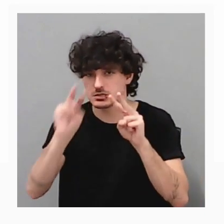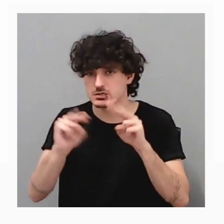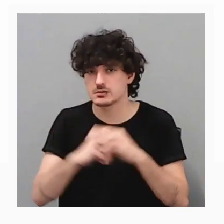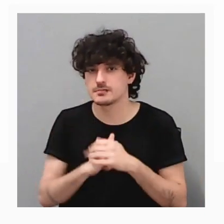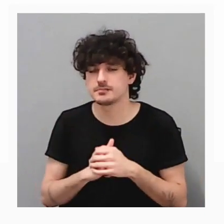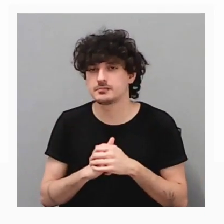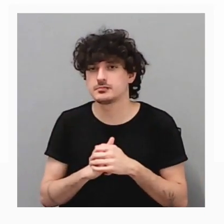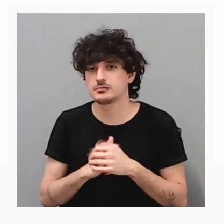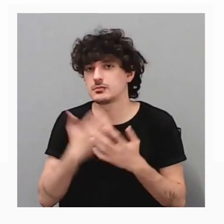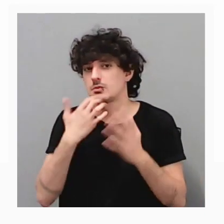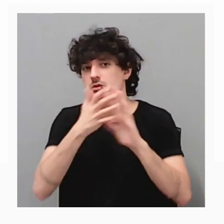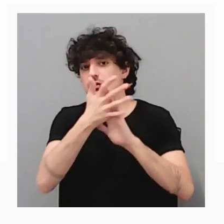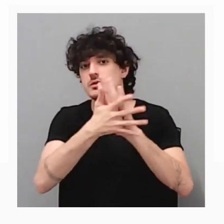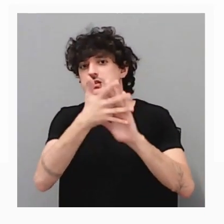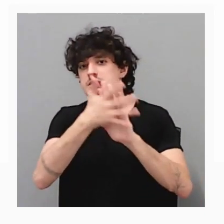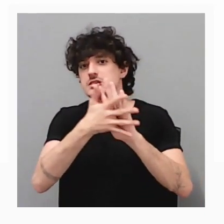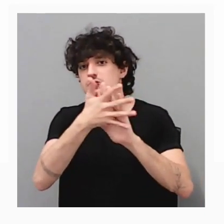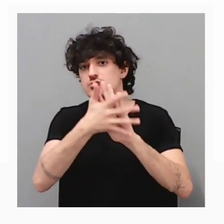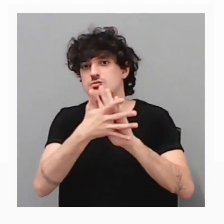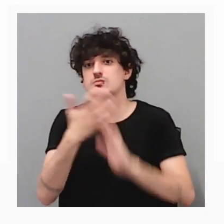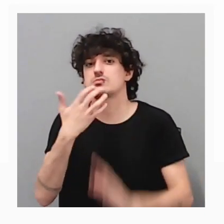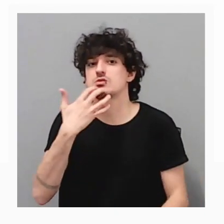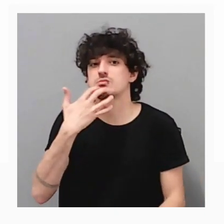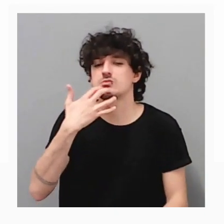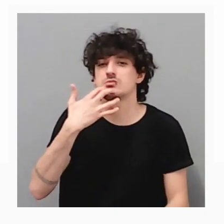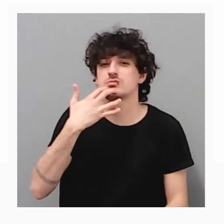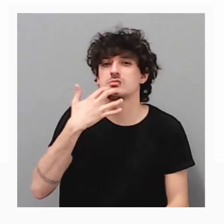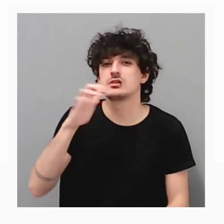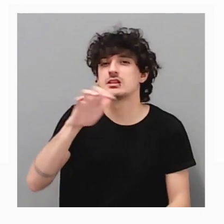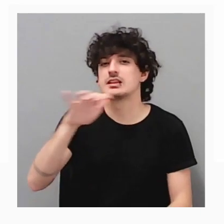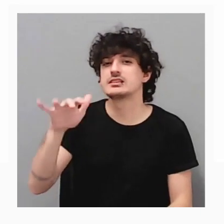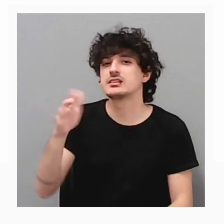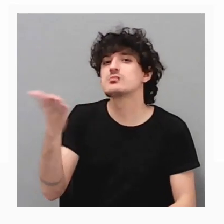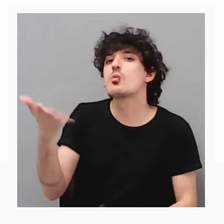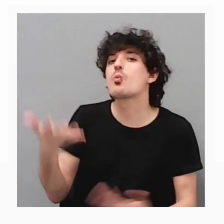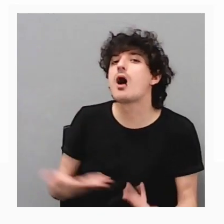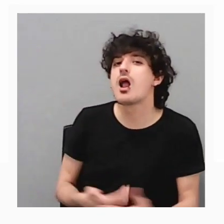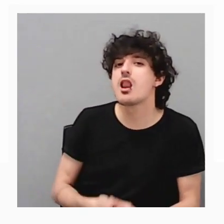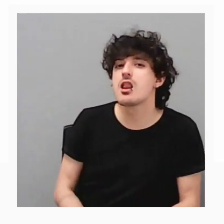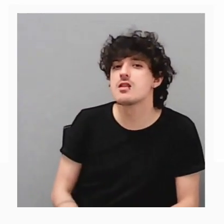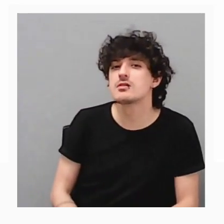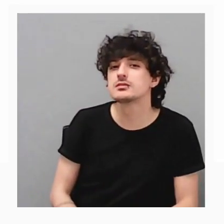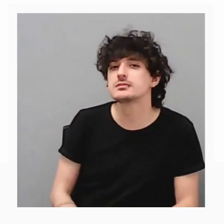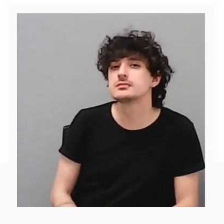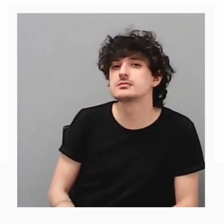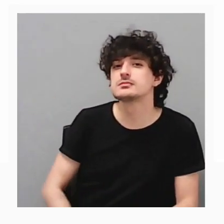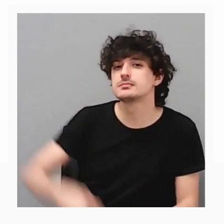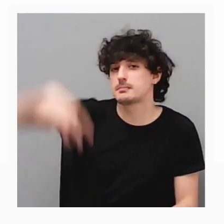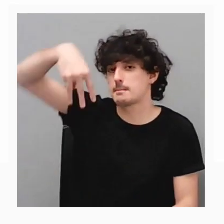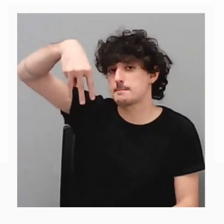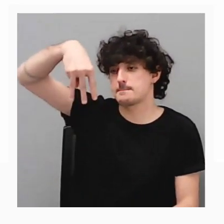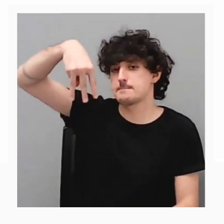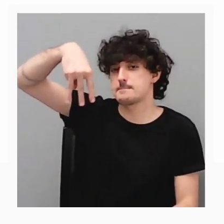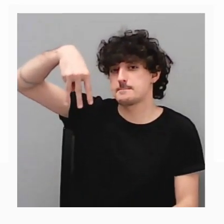lengua de signos. Mira, si te digo qué letra es esta, ¿qué me decís? ¿Qué letra es esta? El M, muy bien. ¿Y